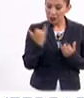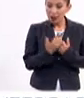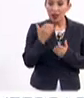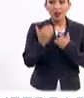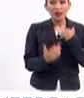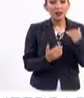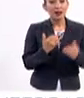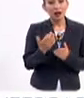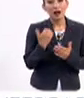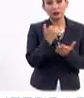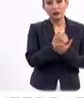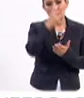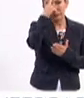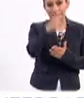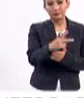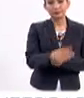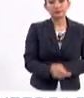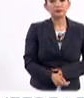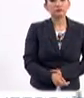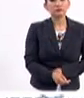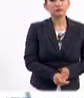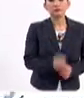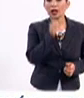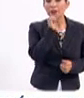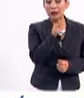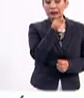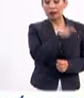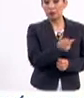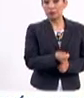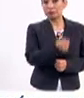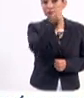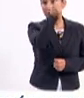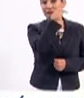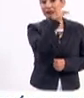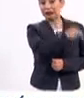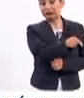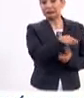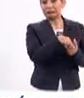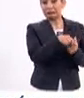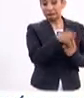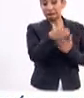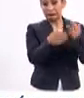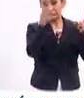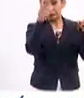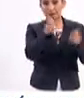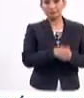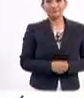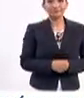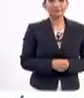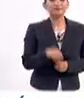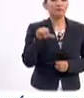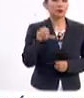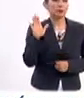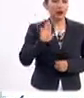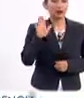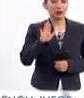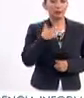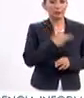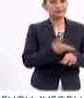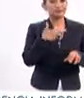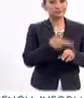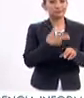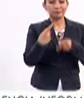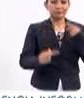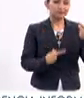Mauricio, en la Ciudad de México es también una de las pioneras y punta de lanza en este aspecto, y pues hoy parece que vamos a